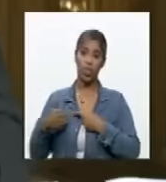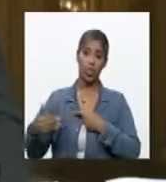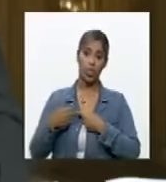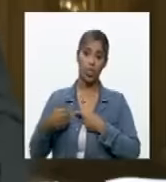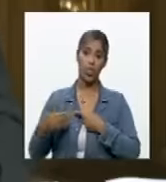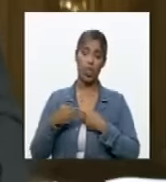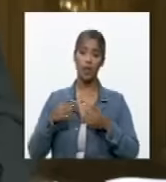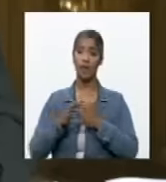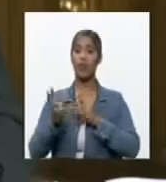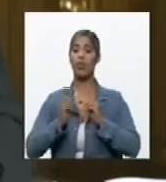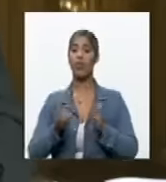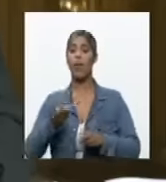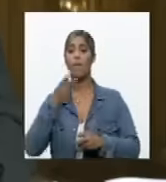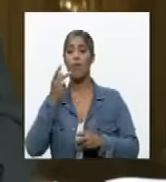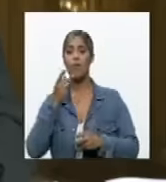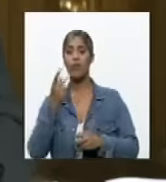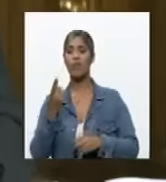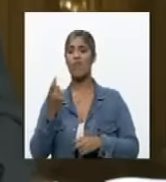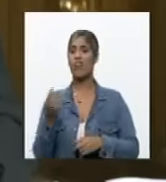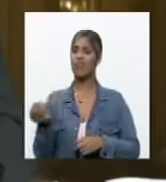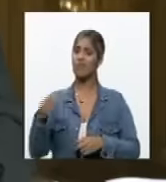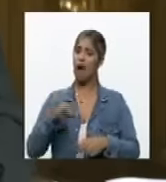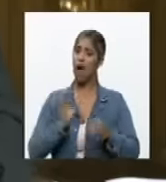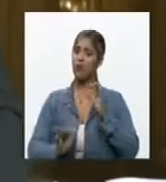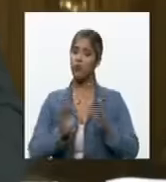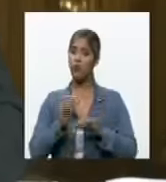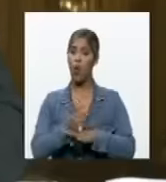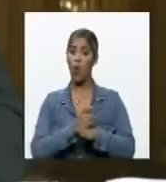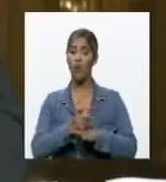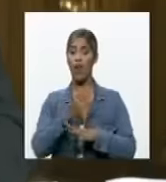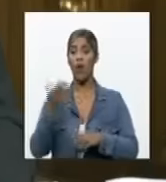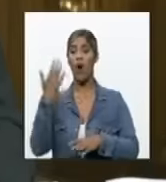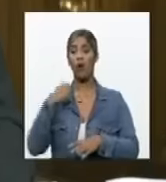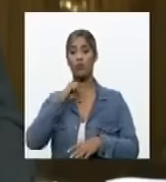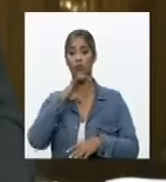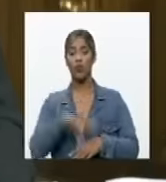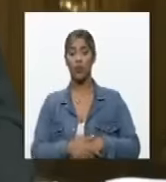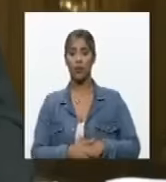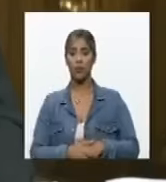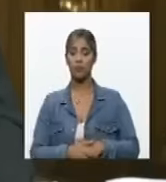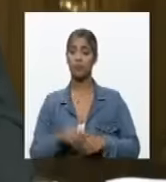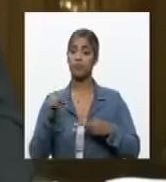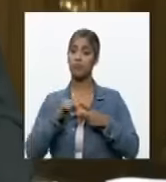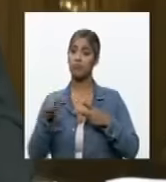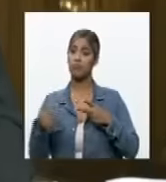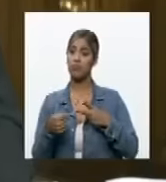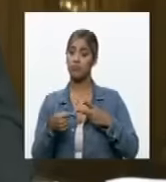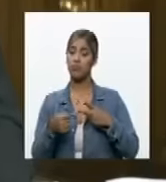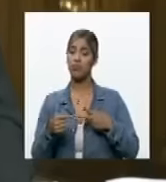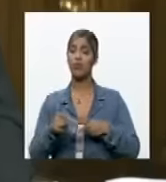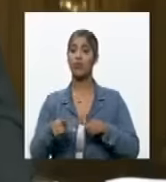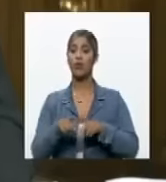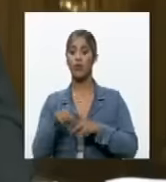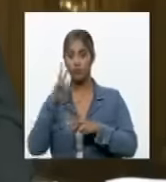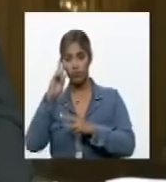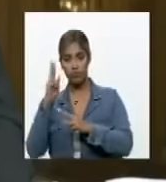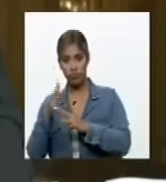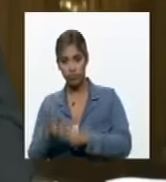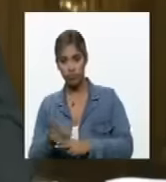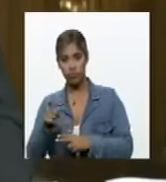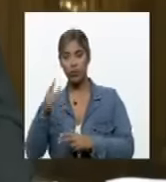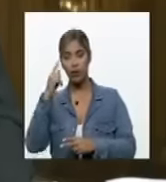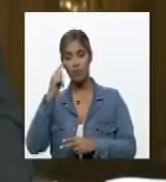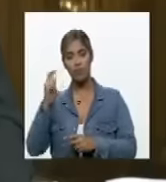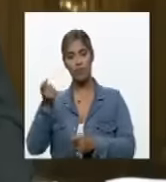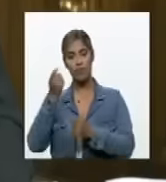política y las injusticias de los gobiernos y cuerpos de seguridad de la Cuarta República. Segundo, rendir tributo a la memoria de Alberto